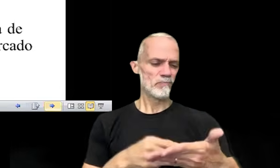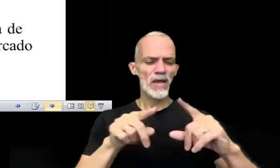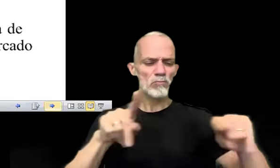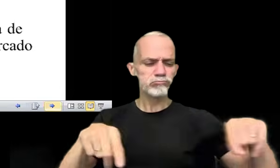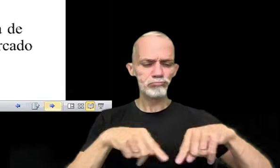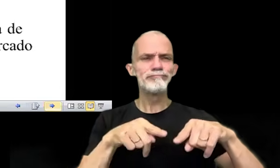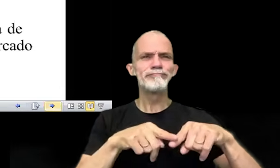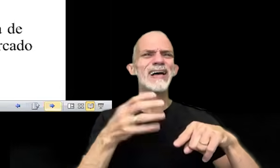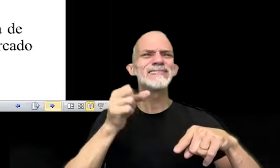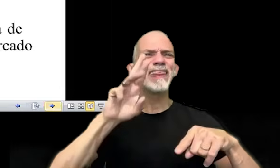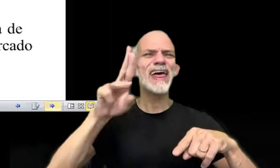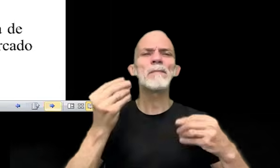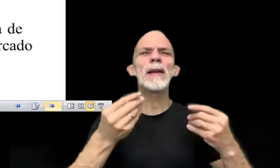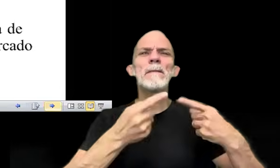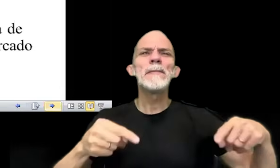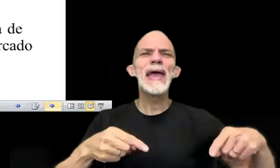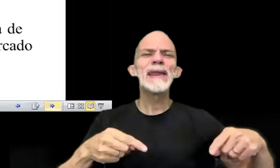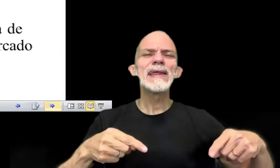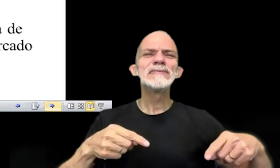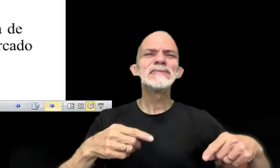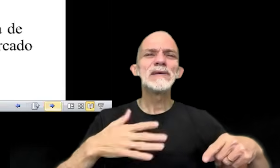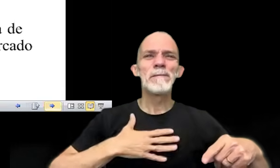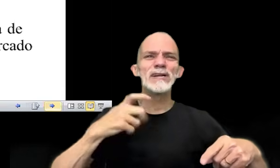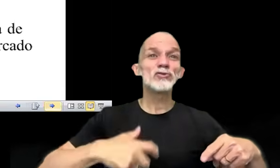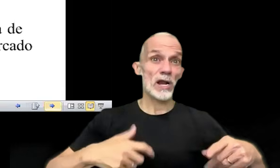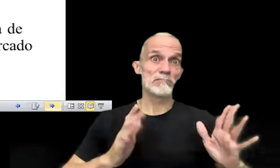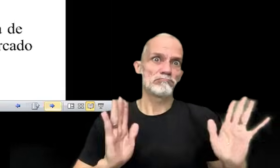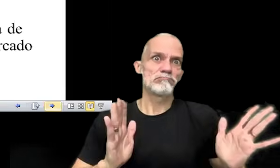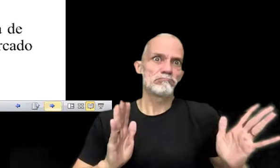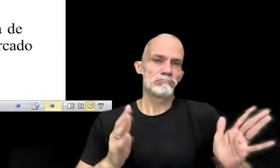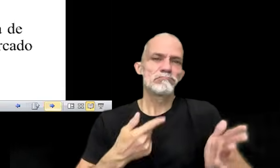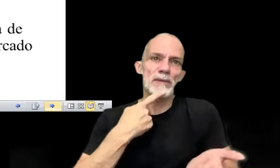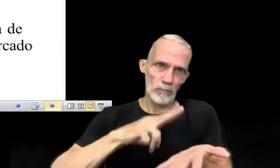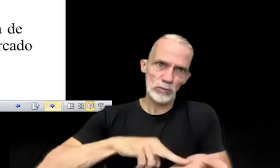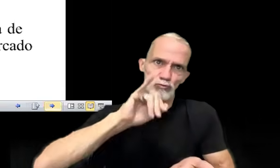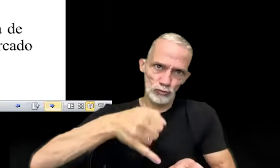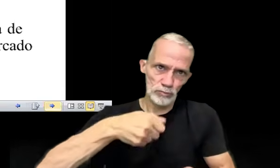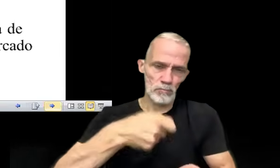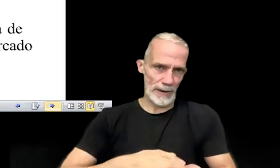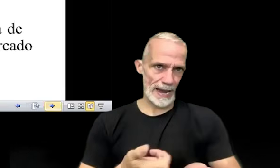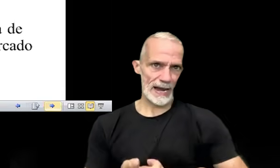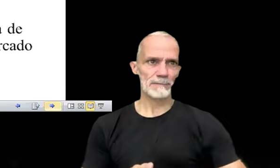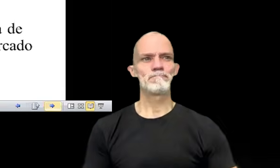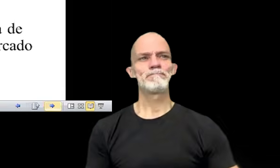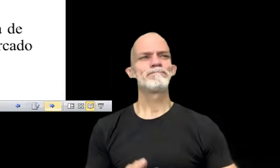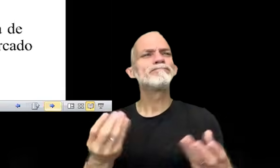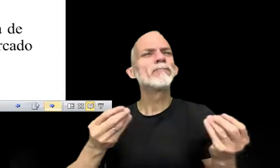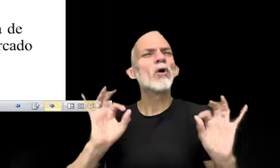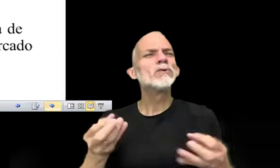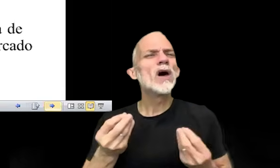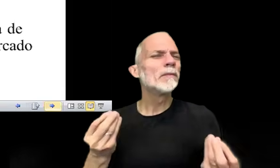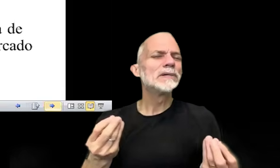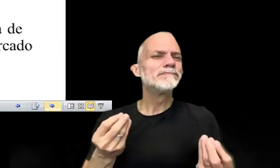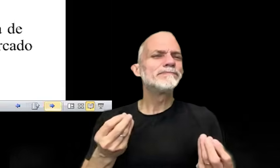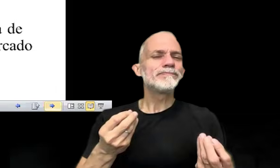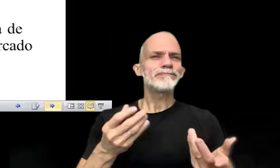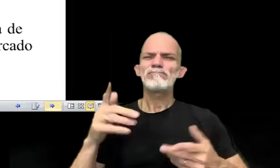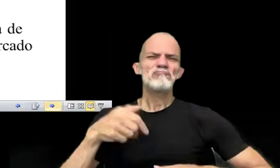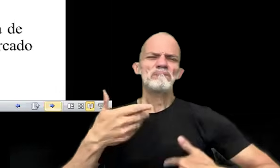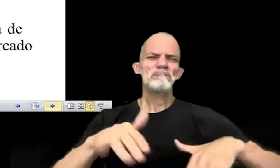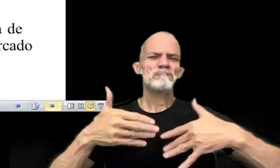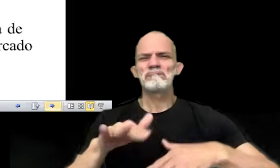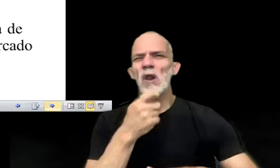¿Qué tratamiento tienen en bienes personales? Son bienes grabados. ¿Cómo voy a considerar? Hoy